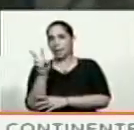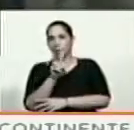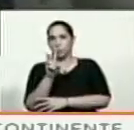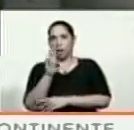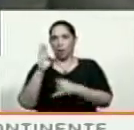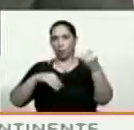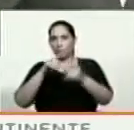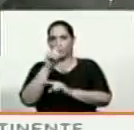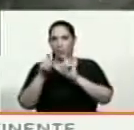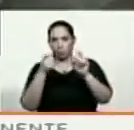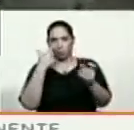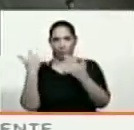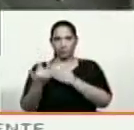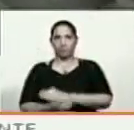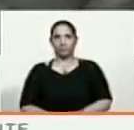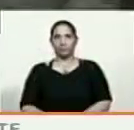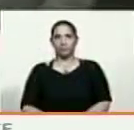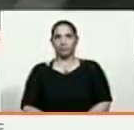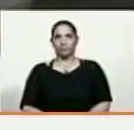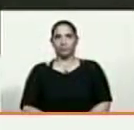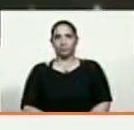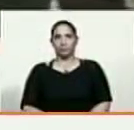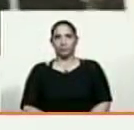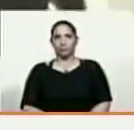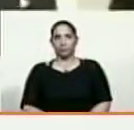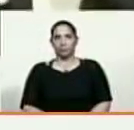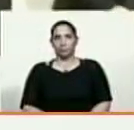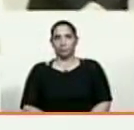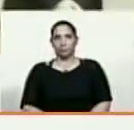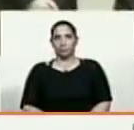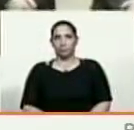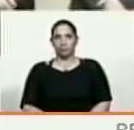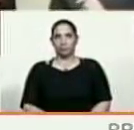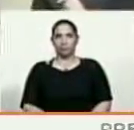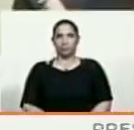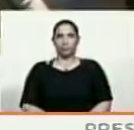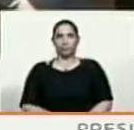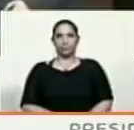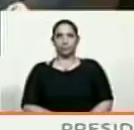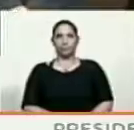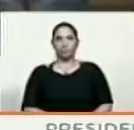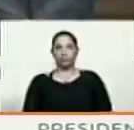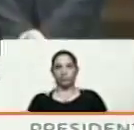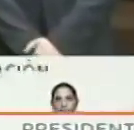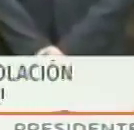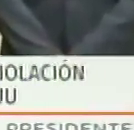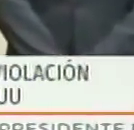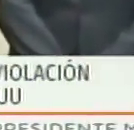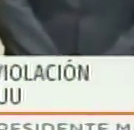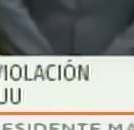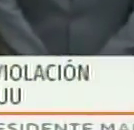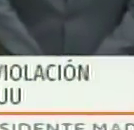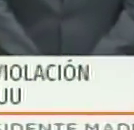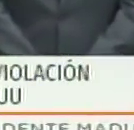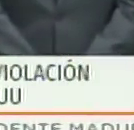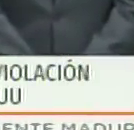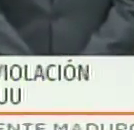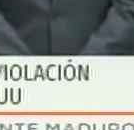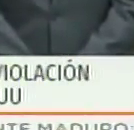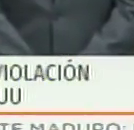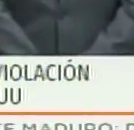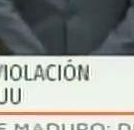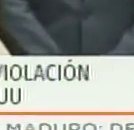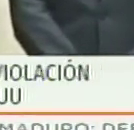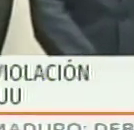aquí. Michelle Nichols from Reuters again. You mentioned action. You're going to begin, this group will consider actions over the coming